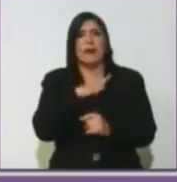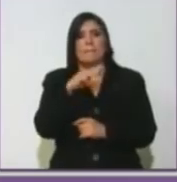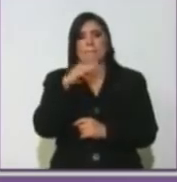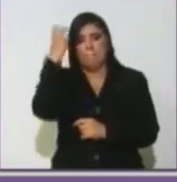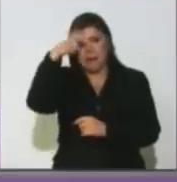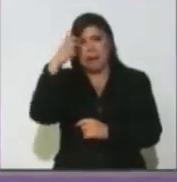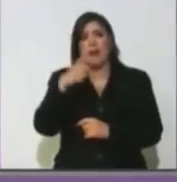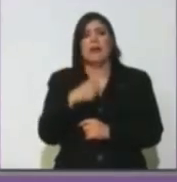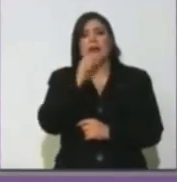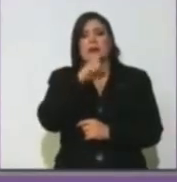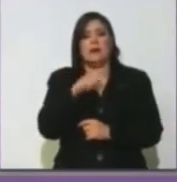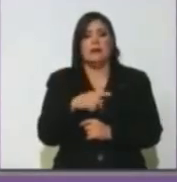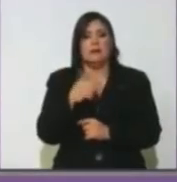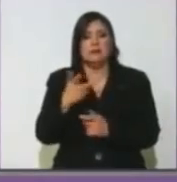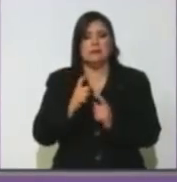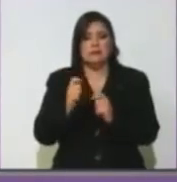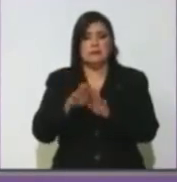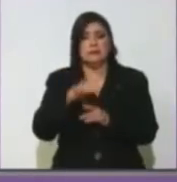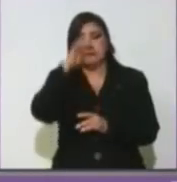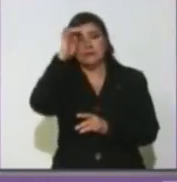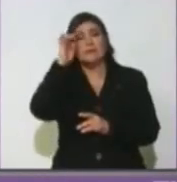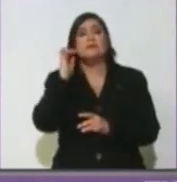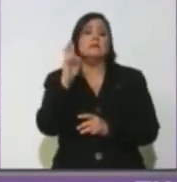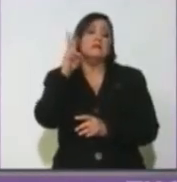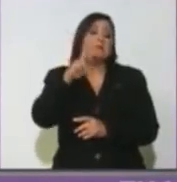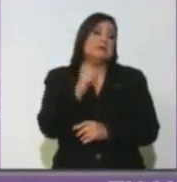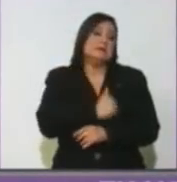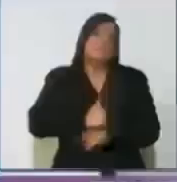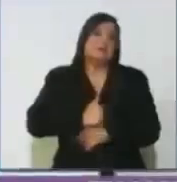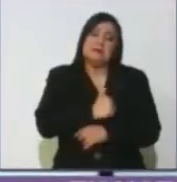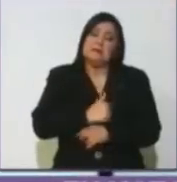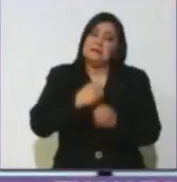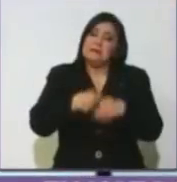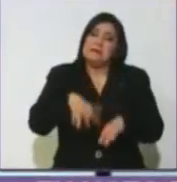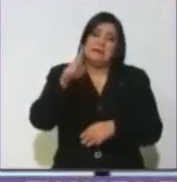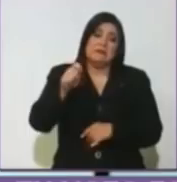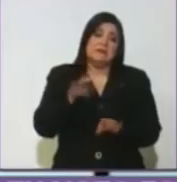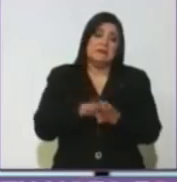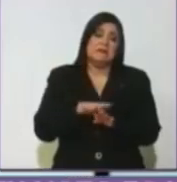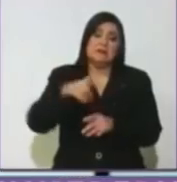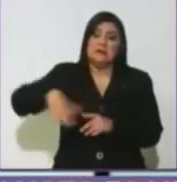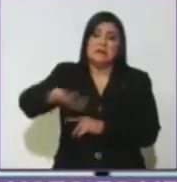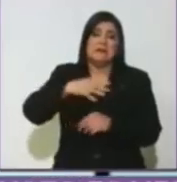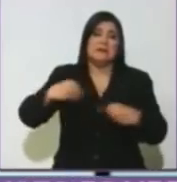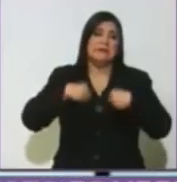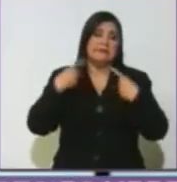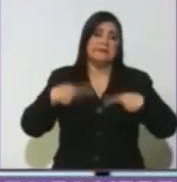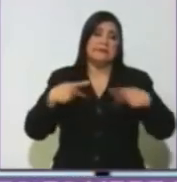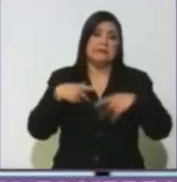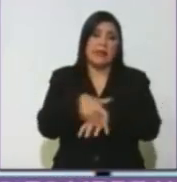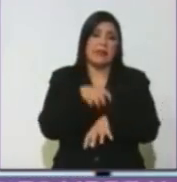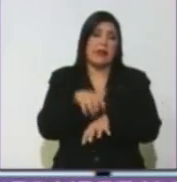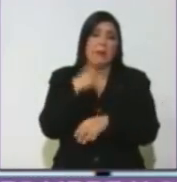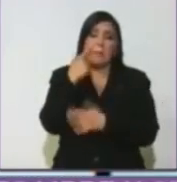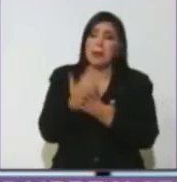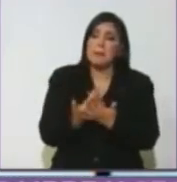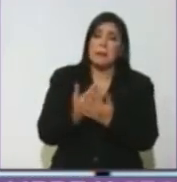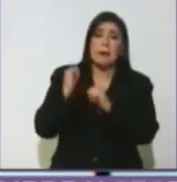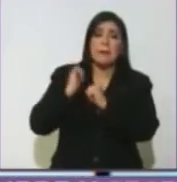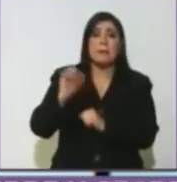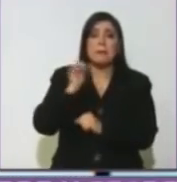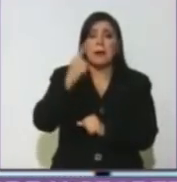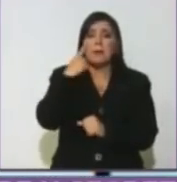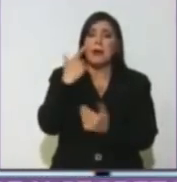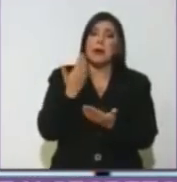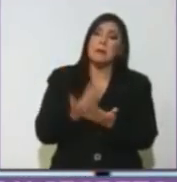mariano clave a post triste para los habitantes de tlalpan que te estado esperar a la autoridad de la ciudad de mexico